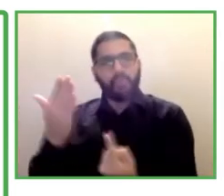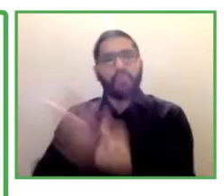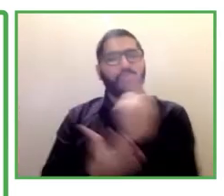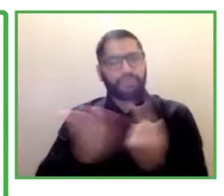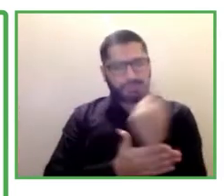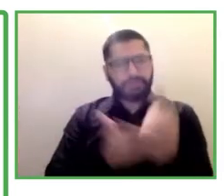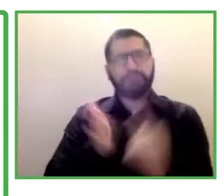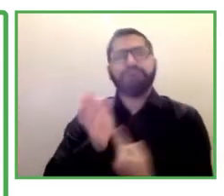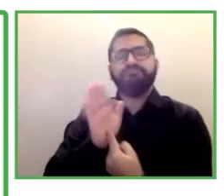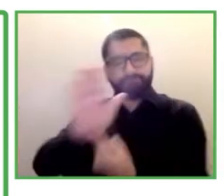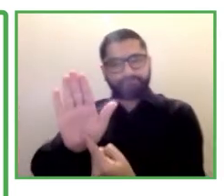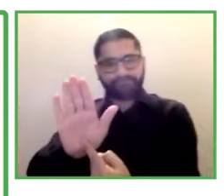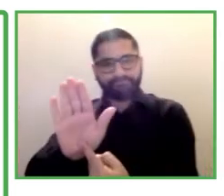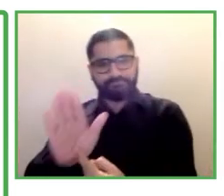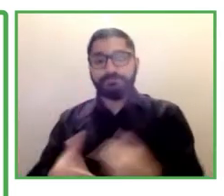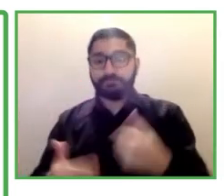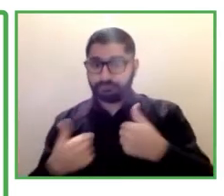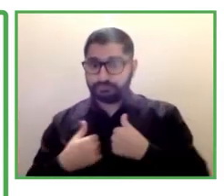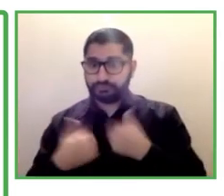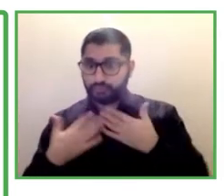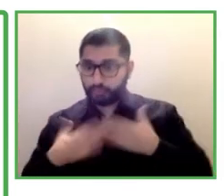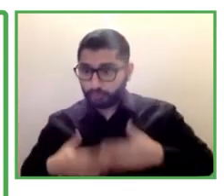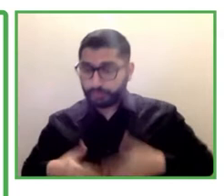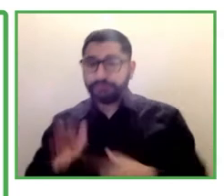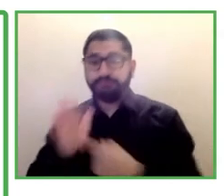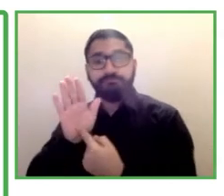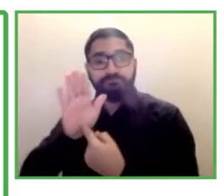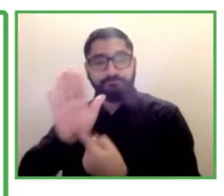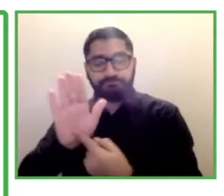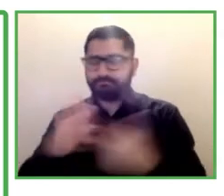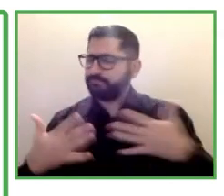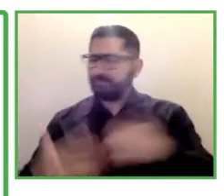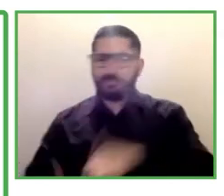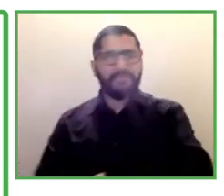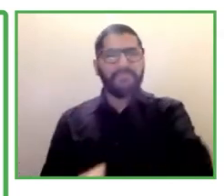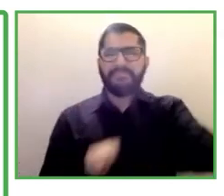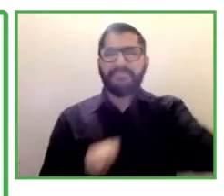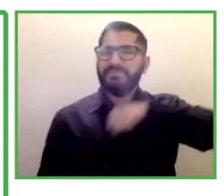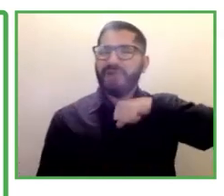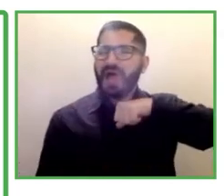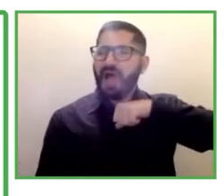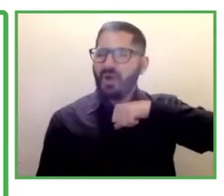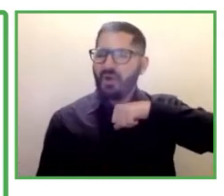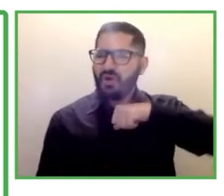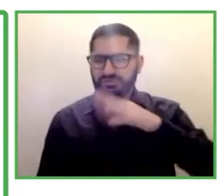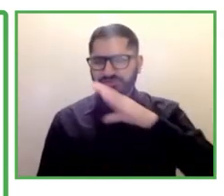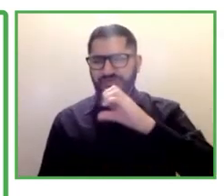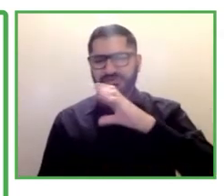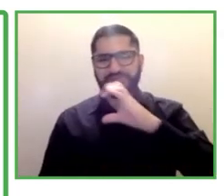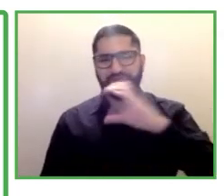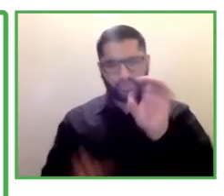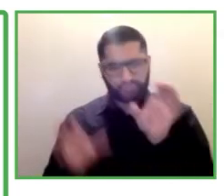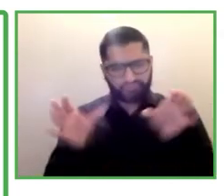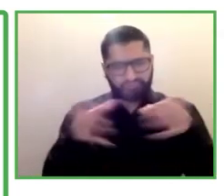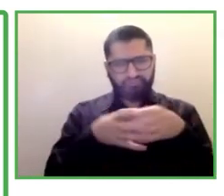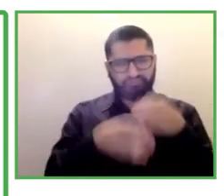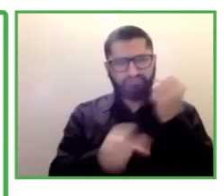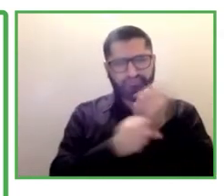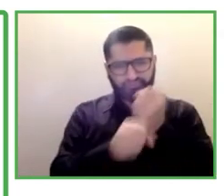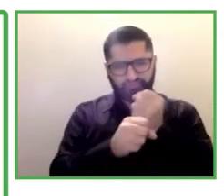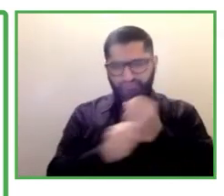la orgullosa CEO de esta empresa. Estoy orgullosa de nuestros logros, de nuestros productos, de nuestros proyectos. Pero más que nada,